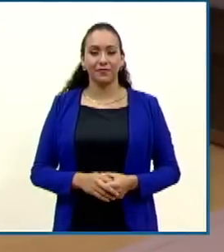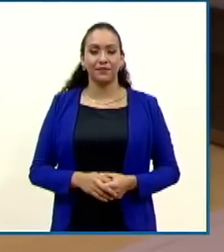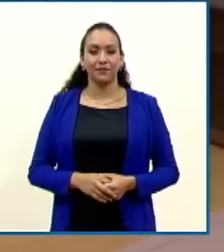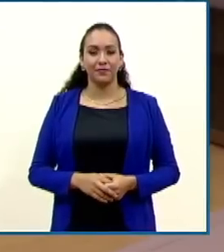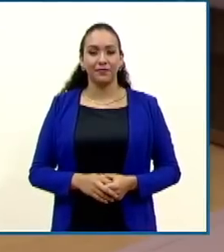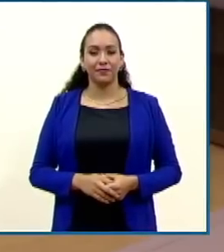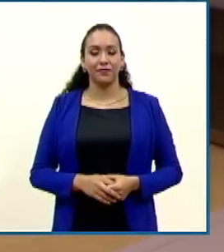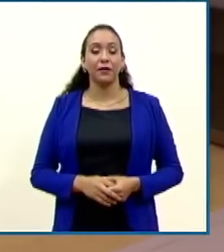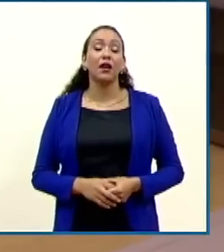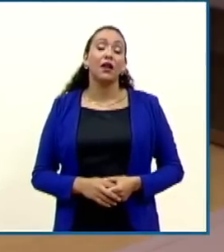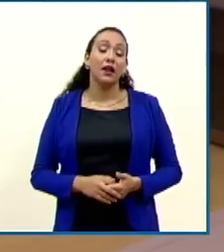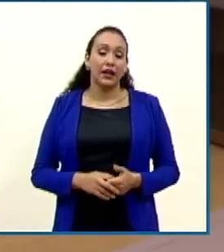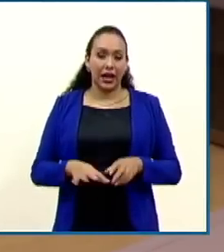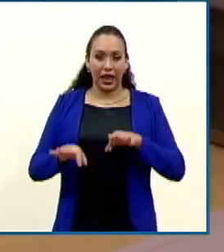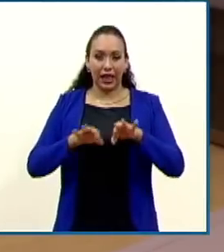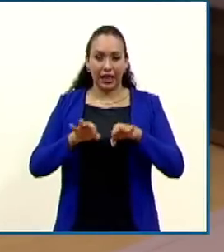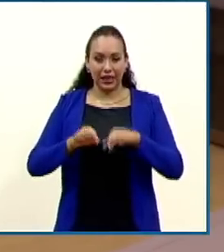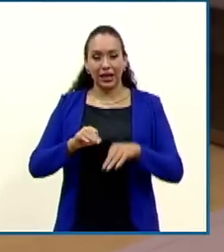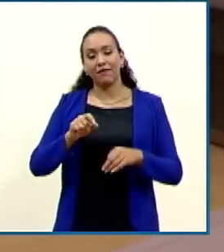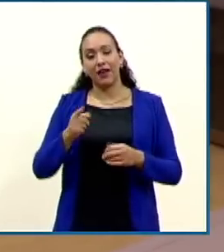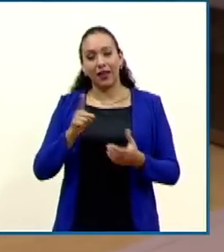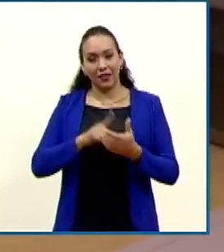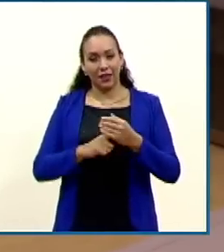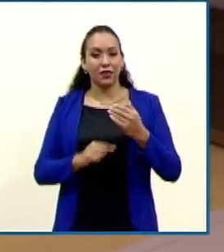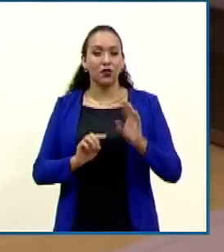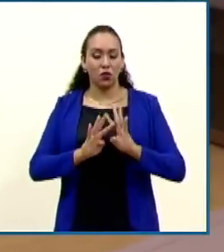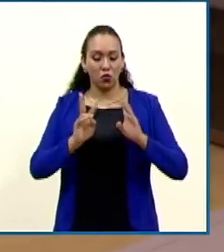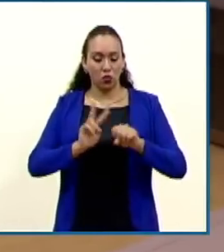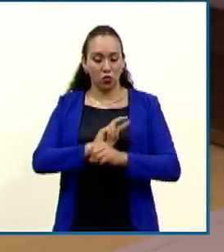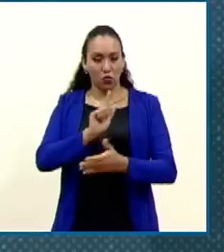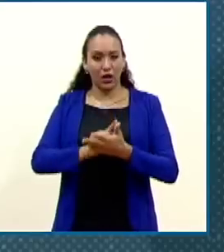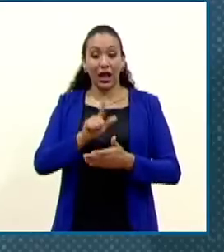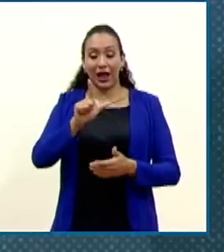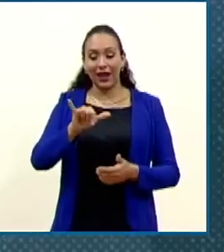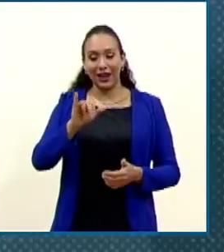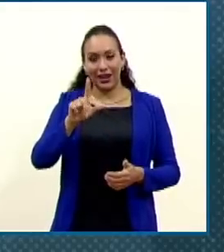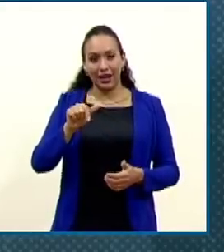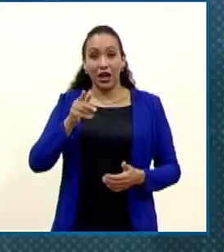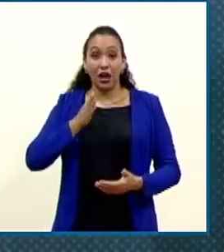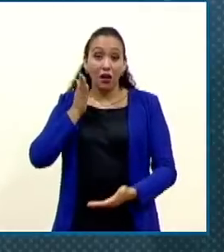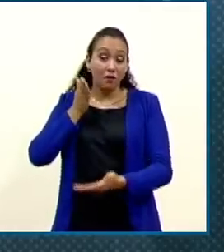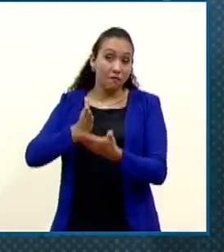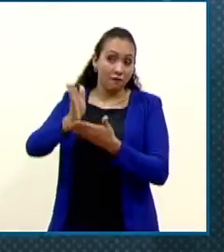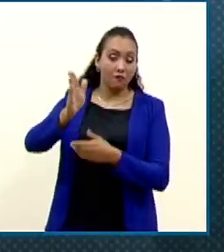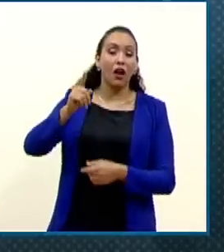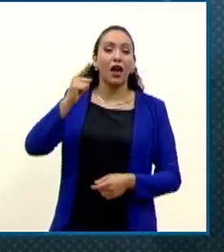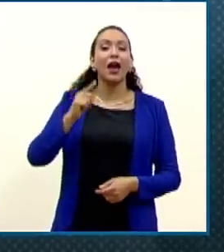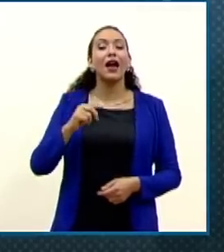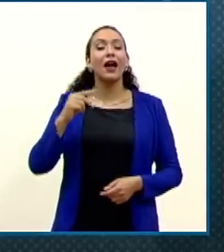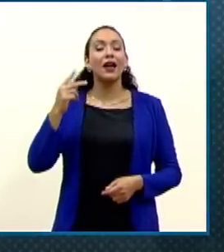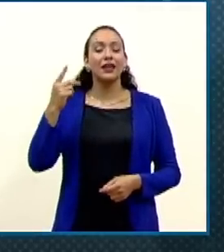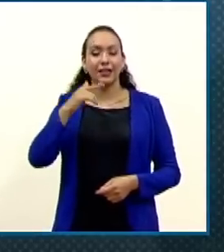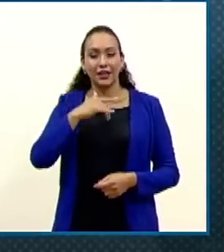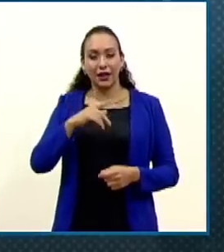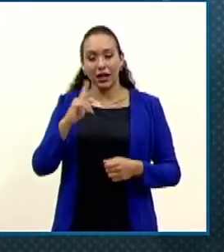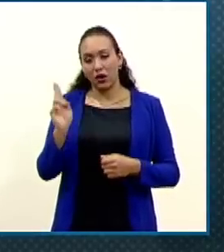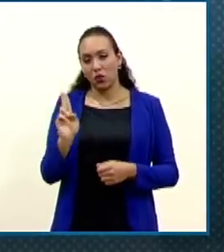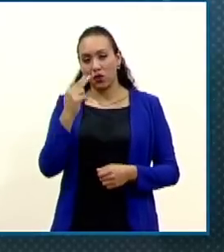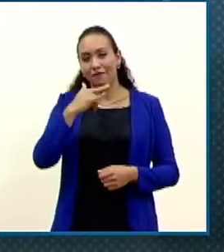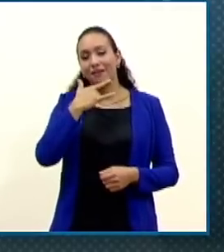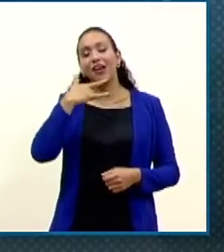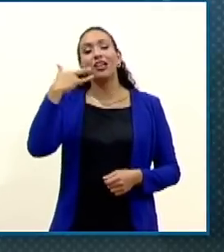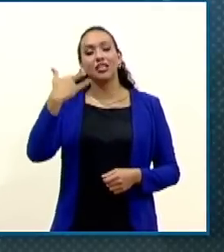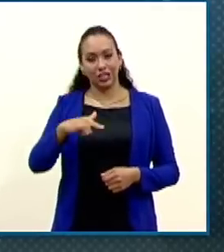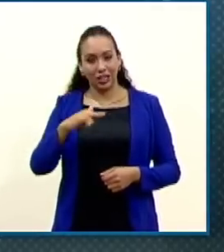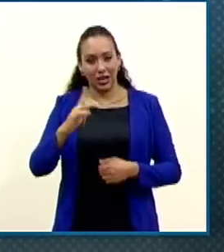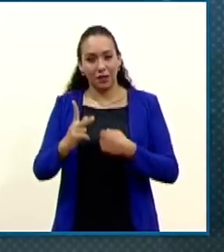La consejera de la Judicatura Federal, Lilia Mónica López Benítez, visitó la Universidad Alberto Hurtado en Chile para exponer las